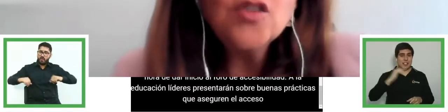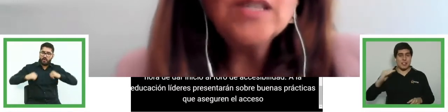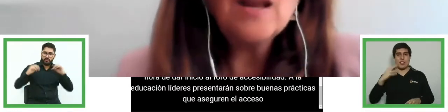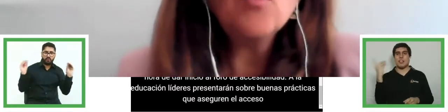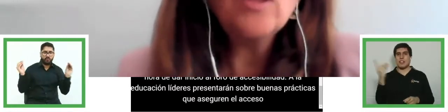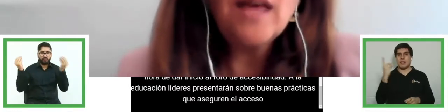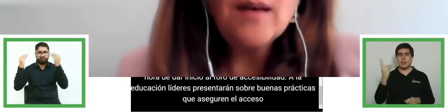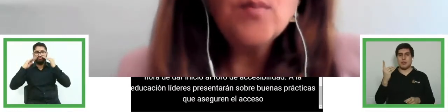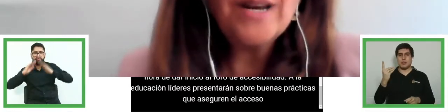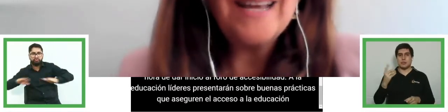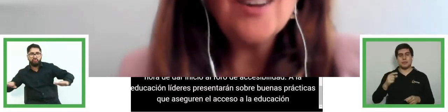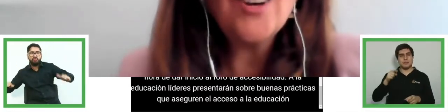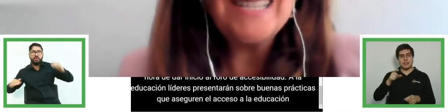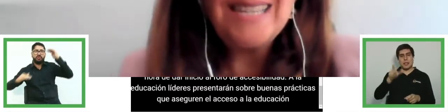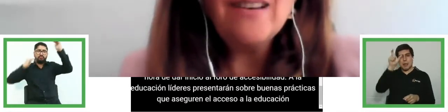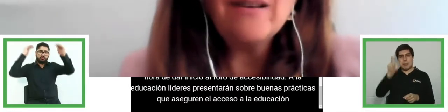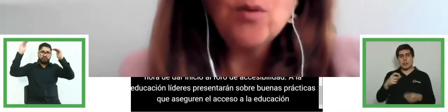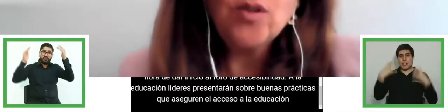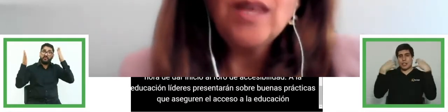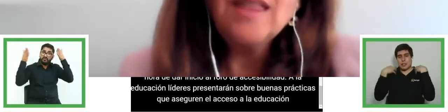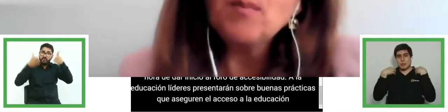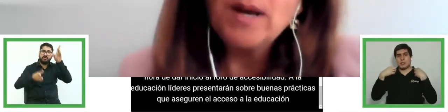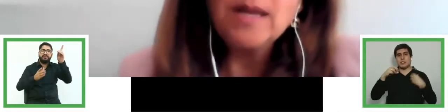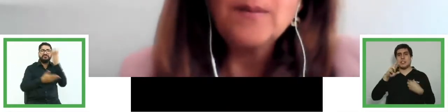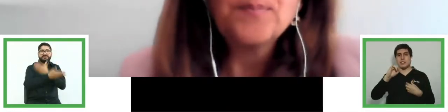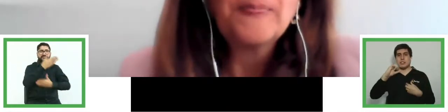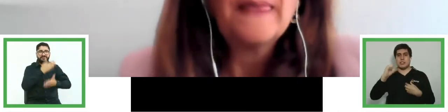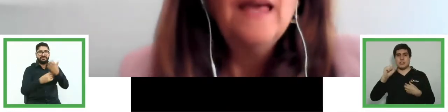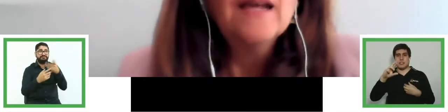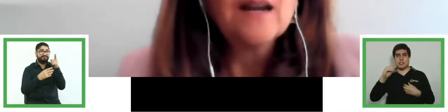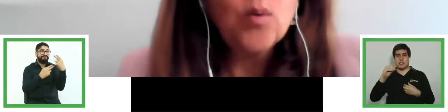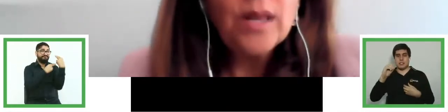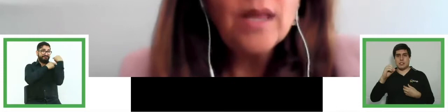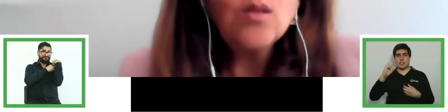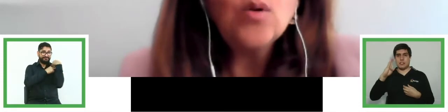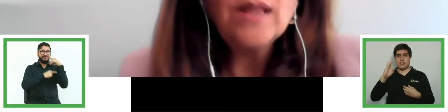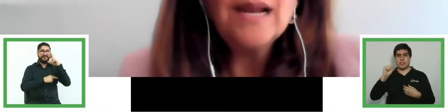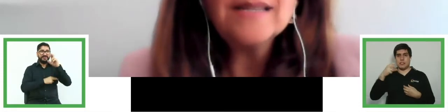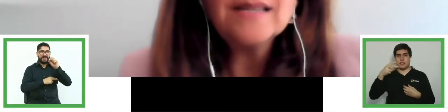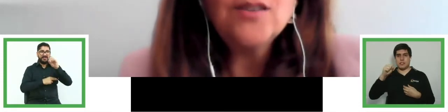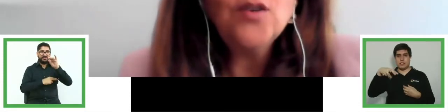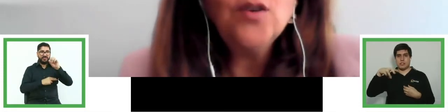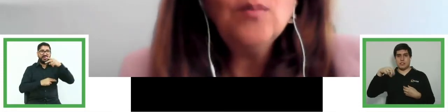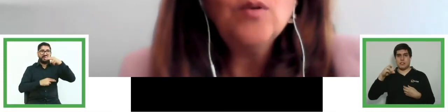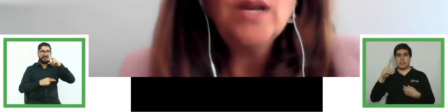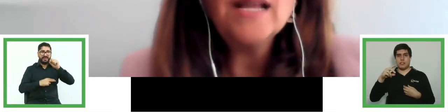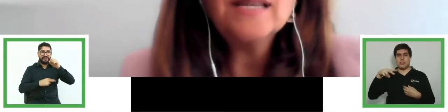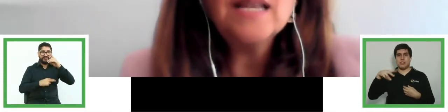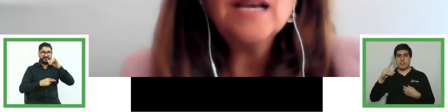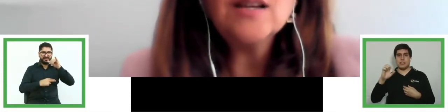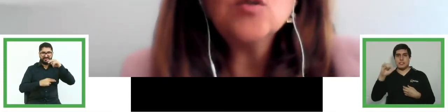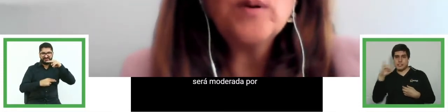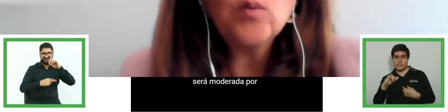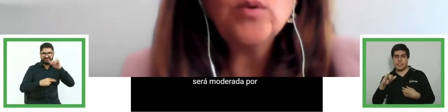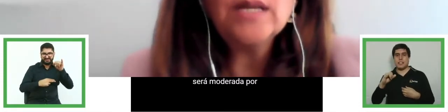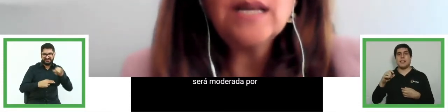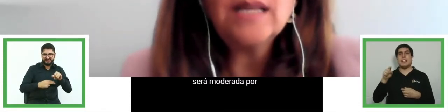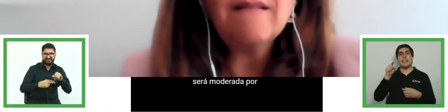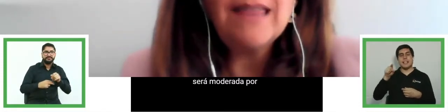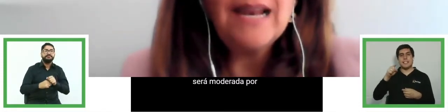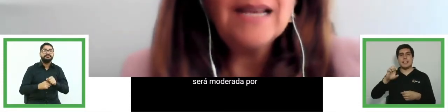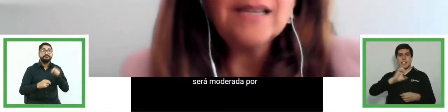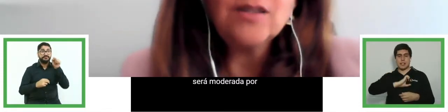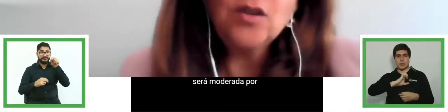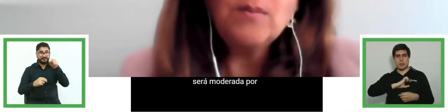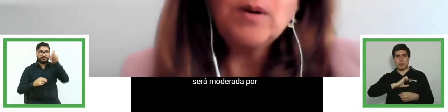esta sesión será moderada por Ricardo García Bamonde, de España. Recuerden que durante la sesión podrán hacer llegar sus preguntas